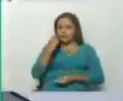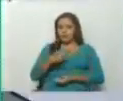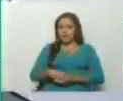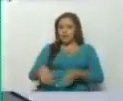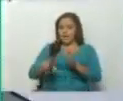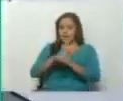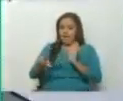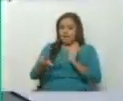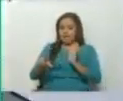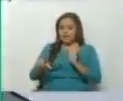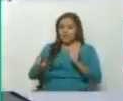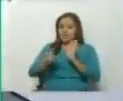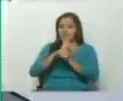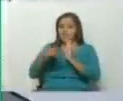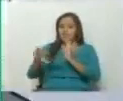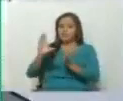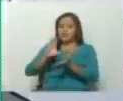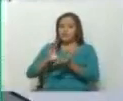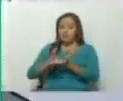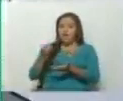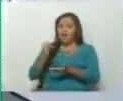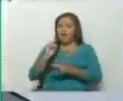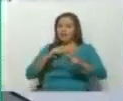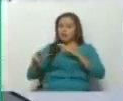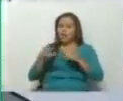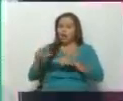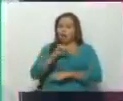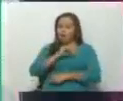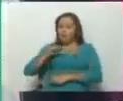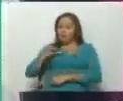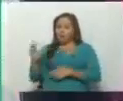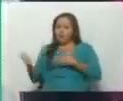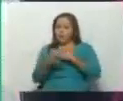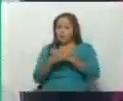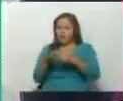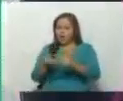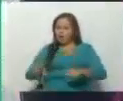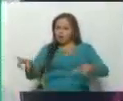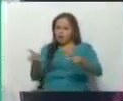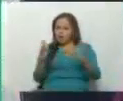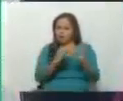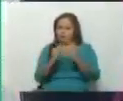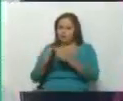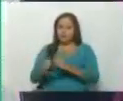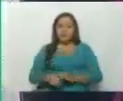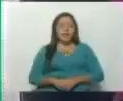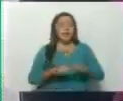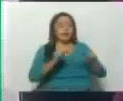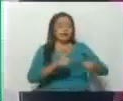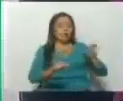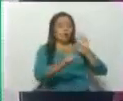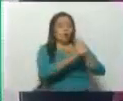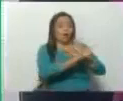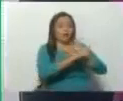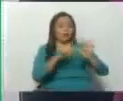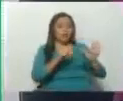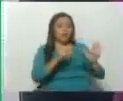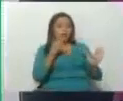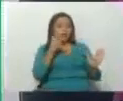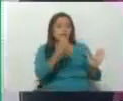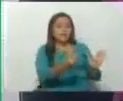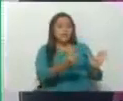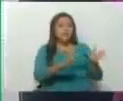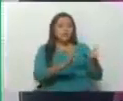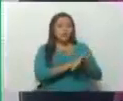la ciudad tiene que ver con la propiedad privada. Mira, hay un artículo que plantea el tema de la renta